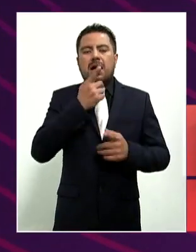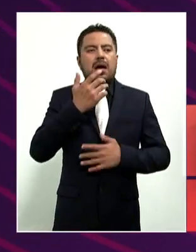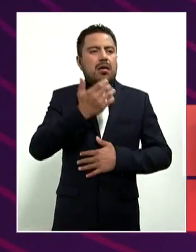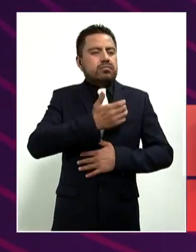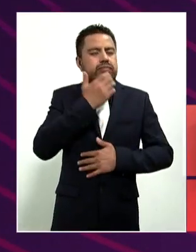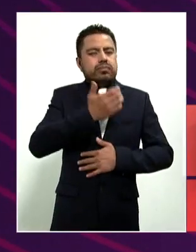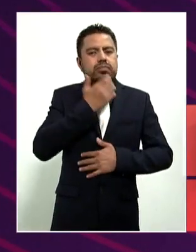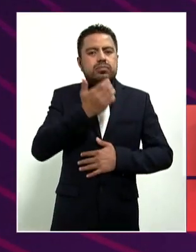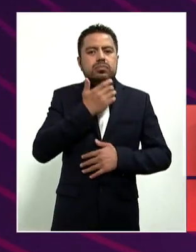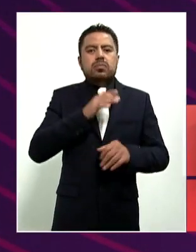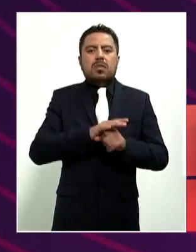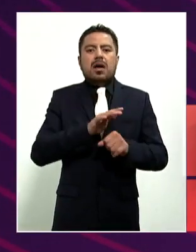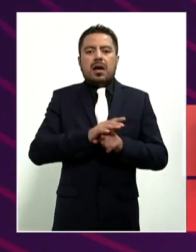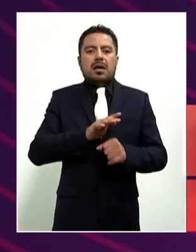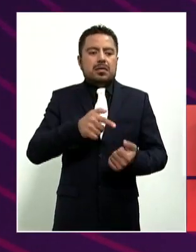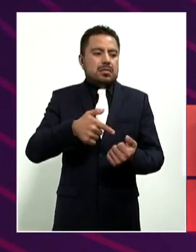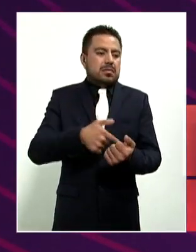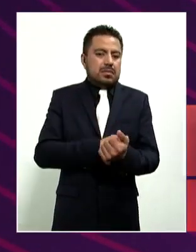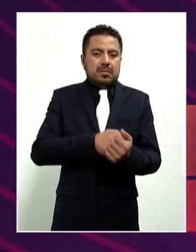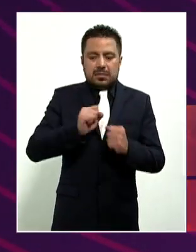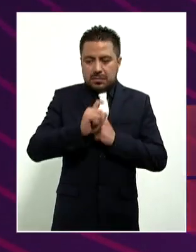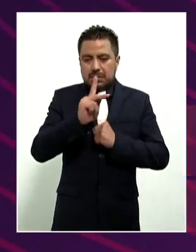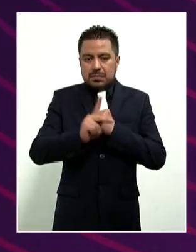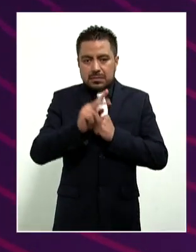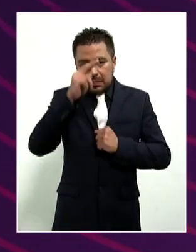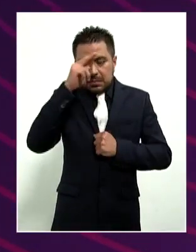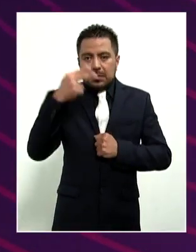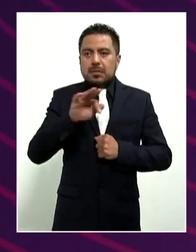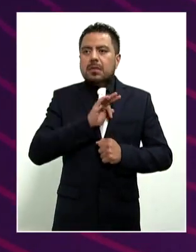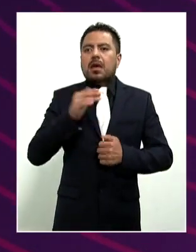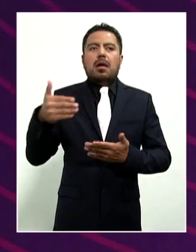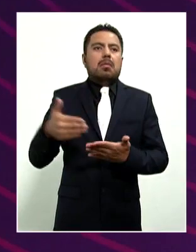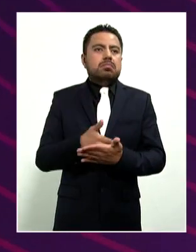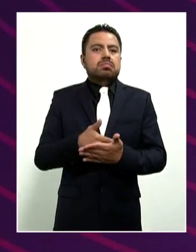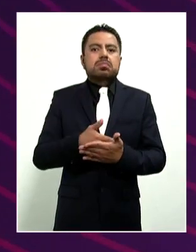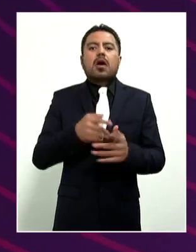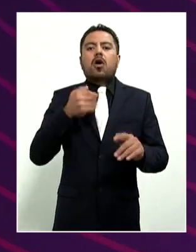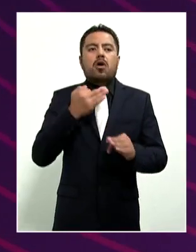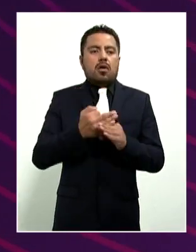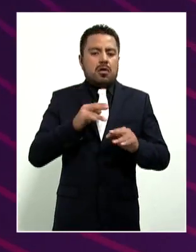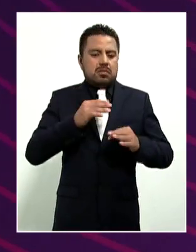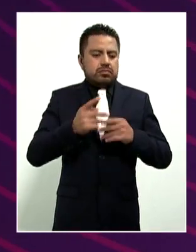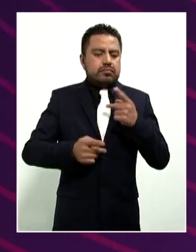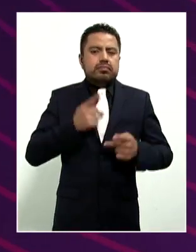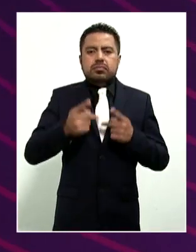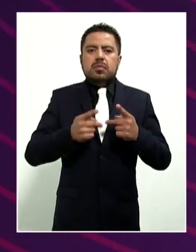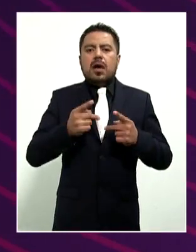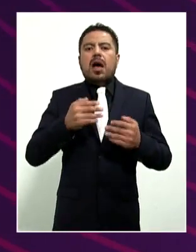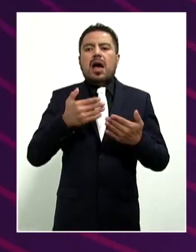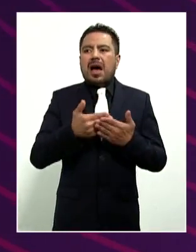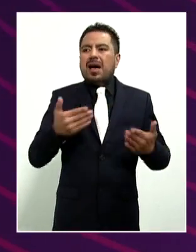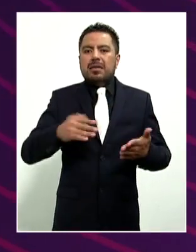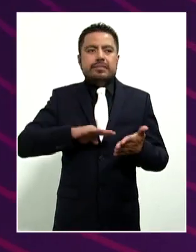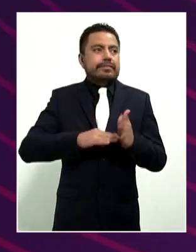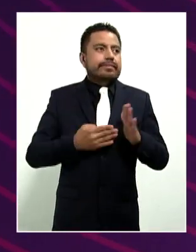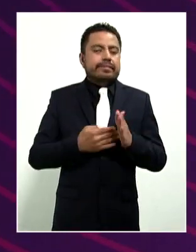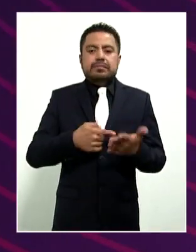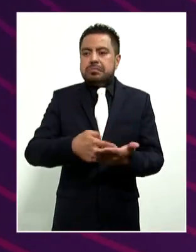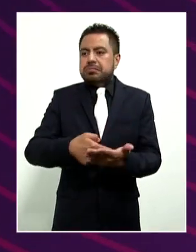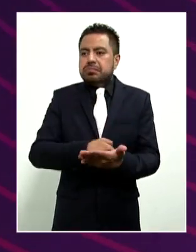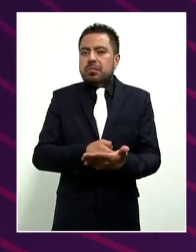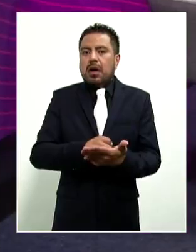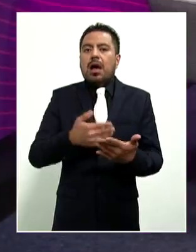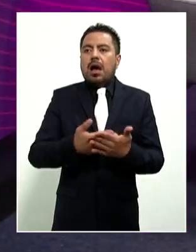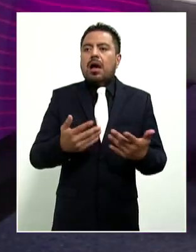tradición de asilo que tiene este país, que tiene México. Y el día de hoy vamos a hablar de la situación actual de los refugiados, para lo cual